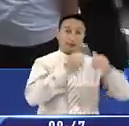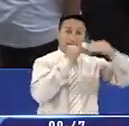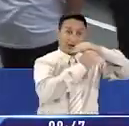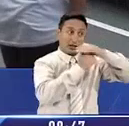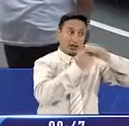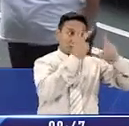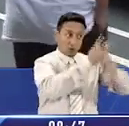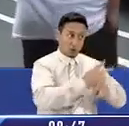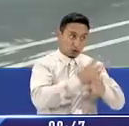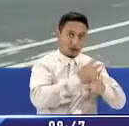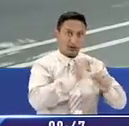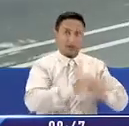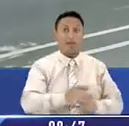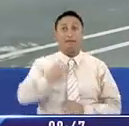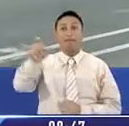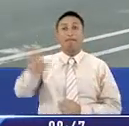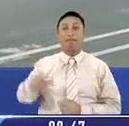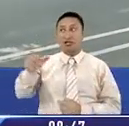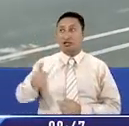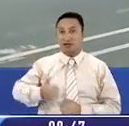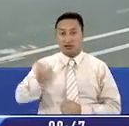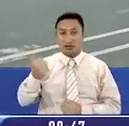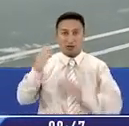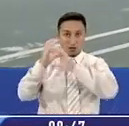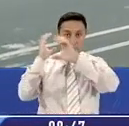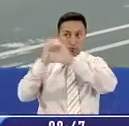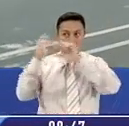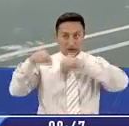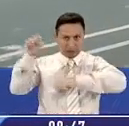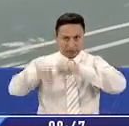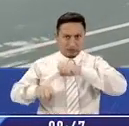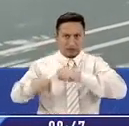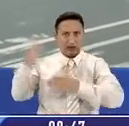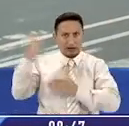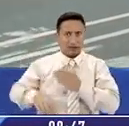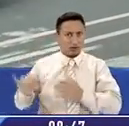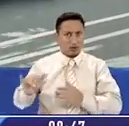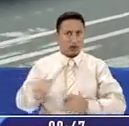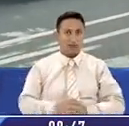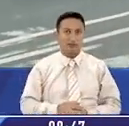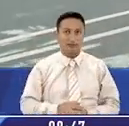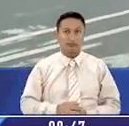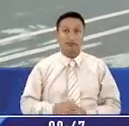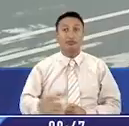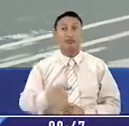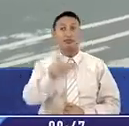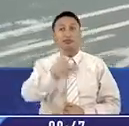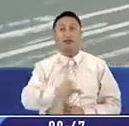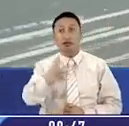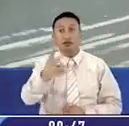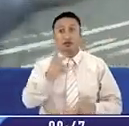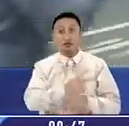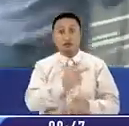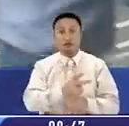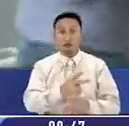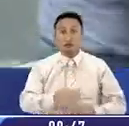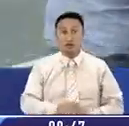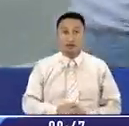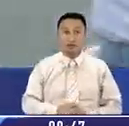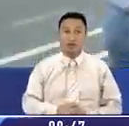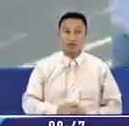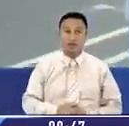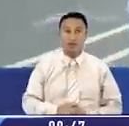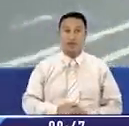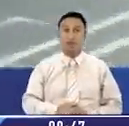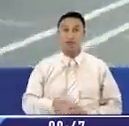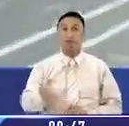quienes rompen o están golpeando las paradas en la superficie. Vamos, vamos a avisarle al vecino que se nos puede caer. Venga para acá, Miki, venga, venga. Vecino, muy